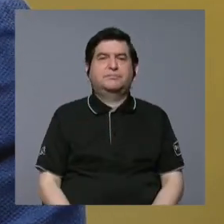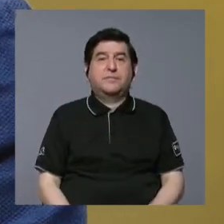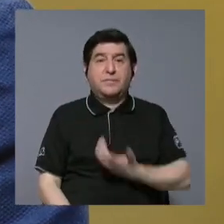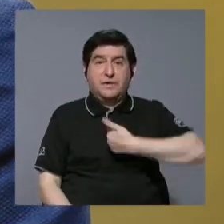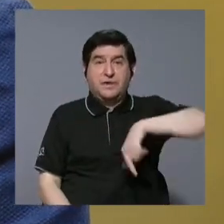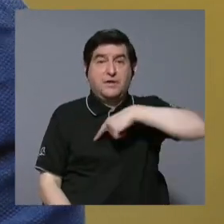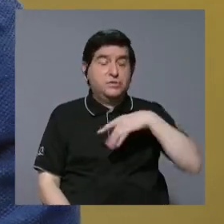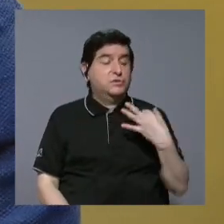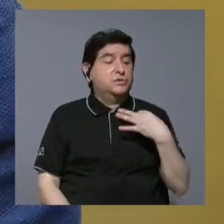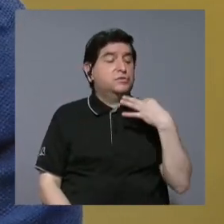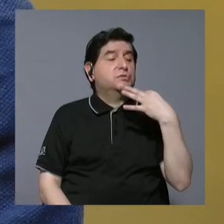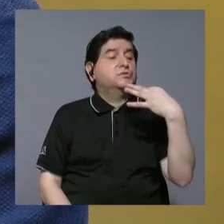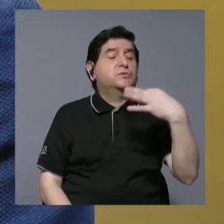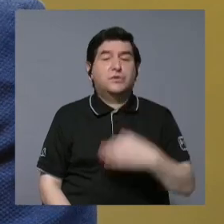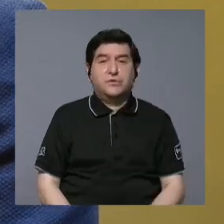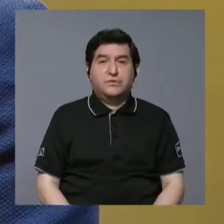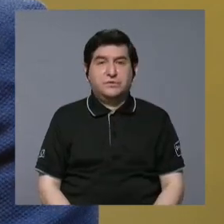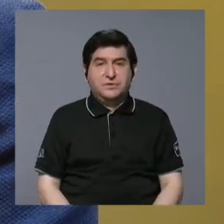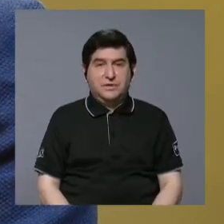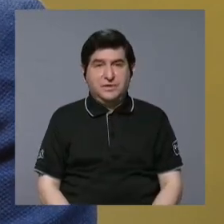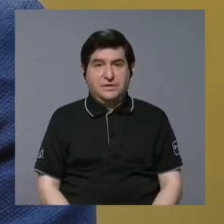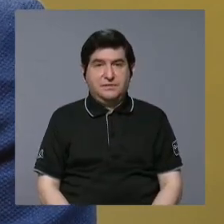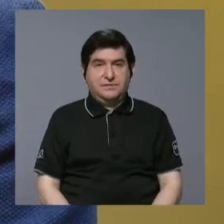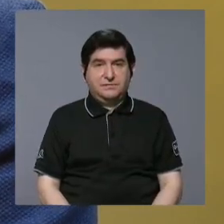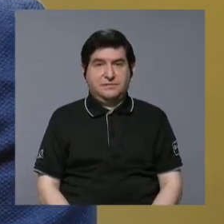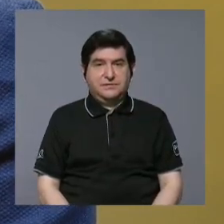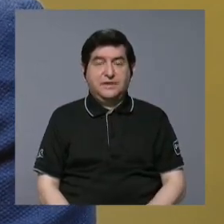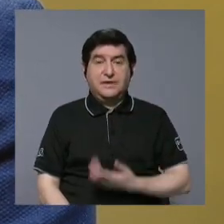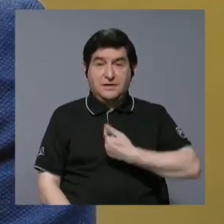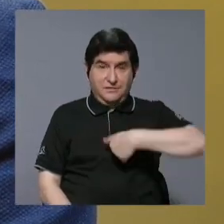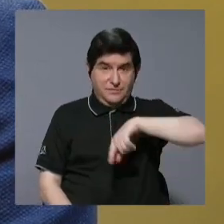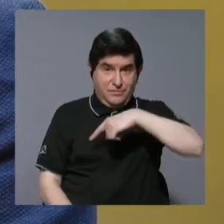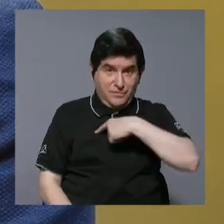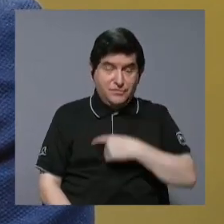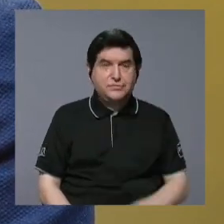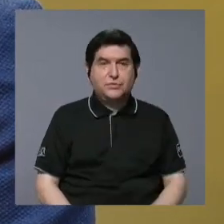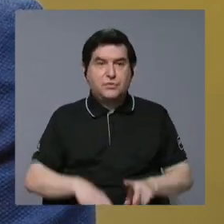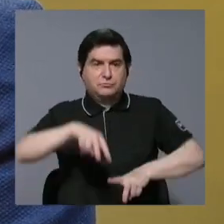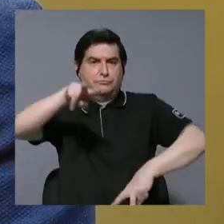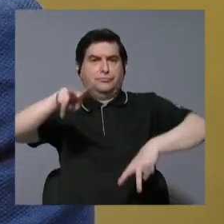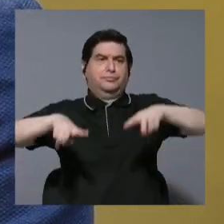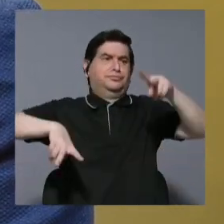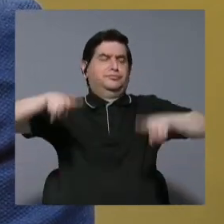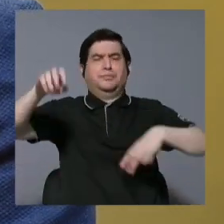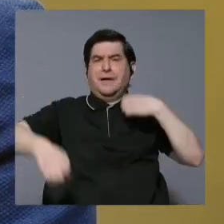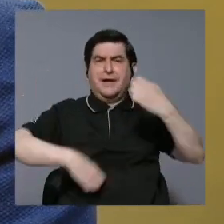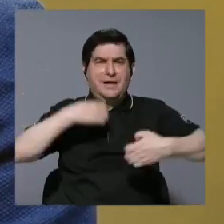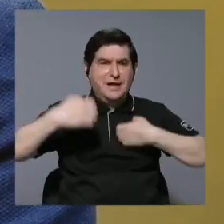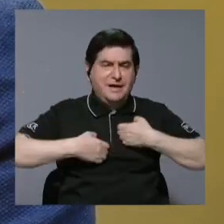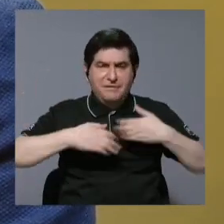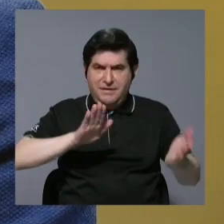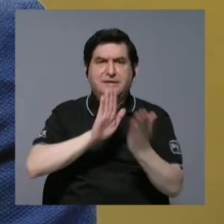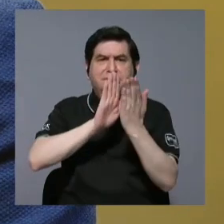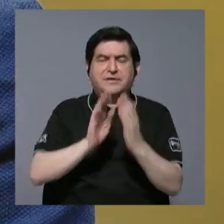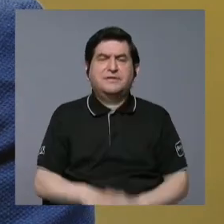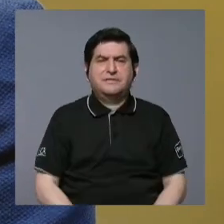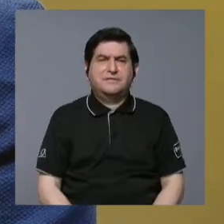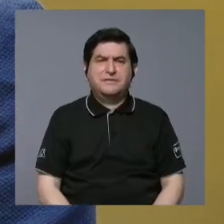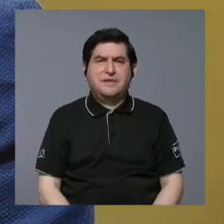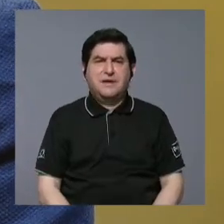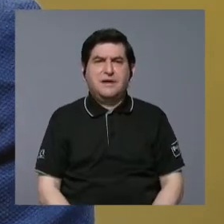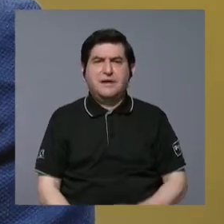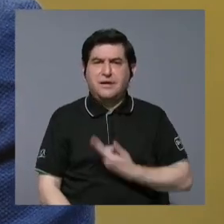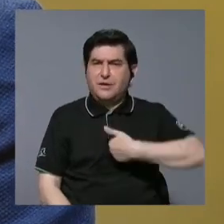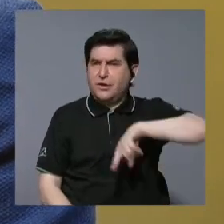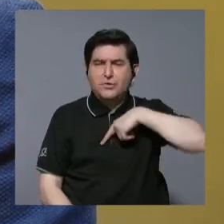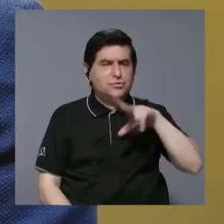que en el día a día transitamos por una montaña rusa emocional y muchas veces no nos